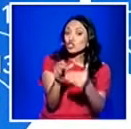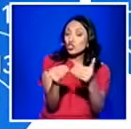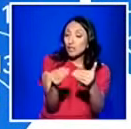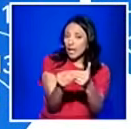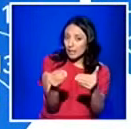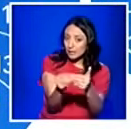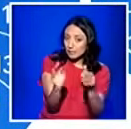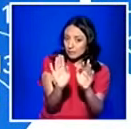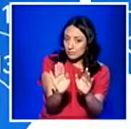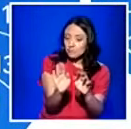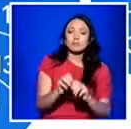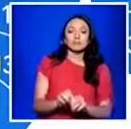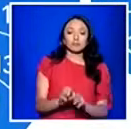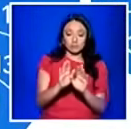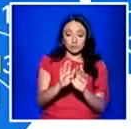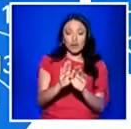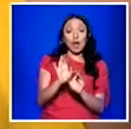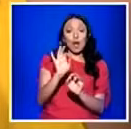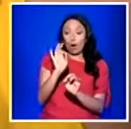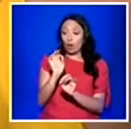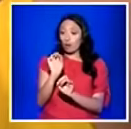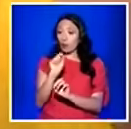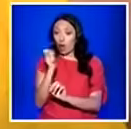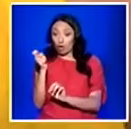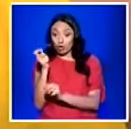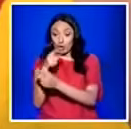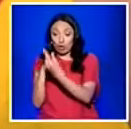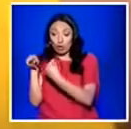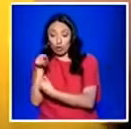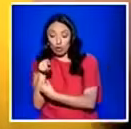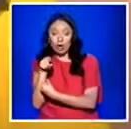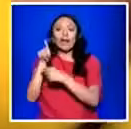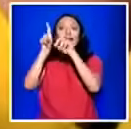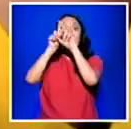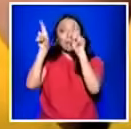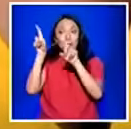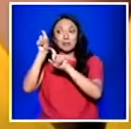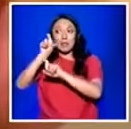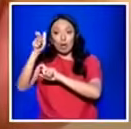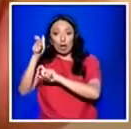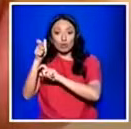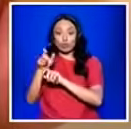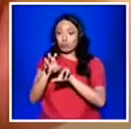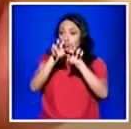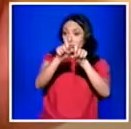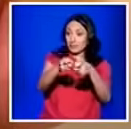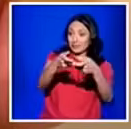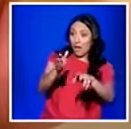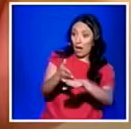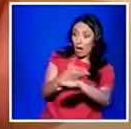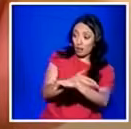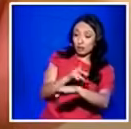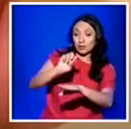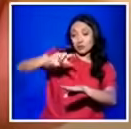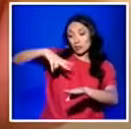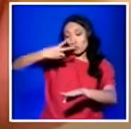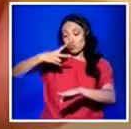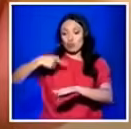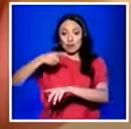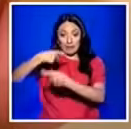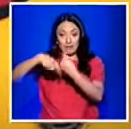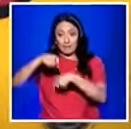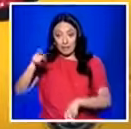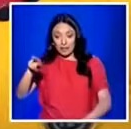$215. Y si lo compra en la reventa verificada, es decir, a empresas que obtuvieron una localidad previamente y ahora son